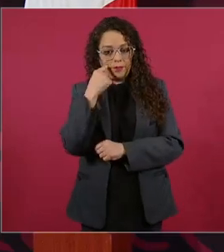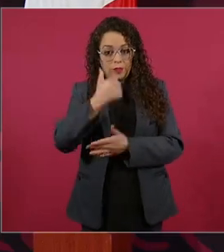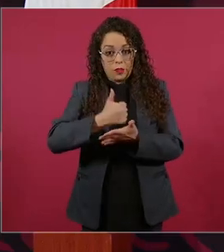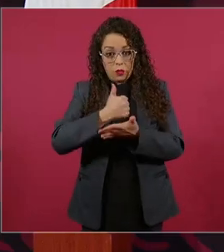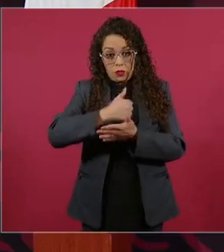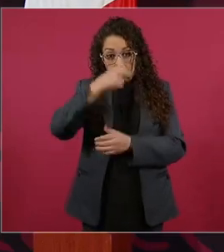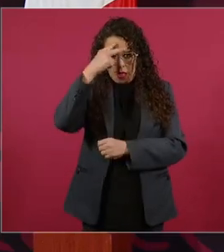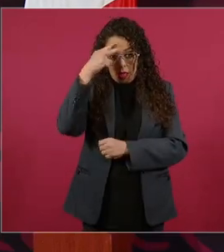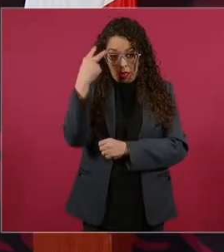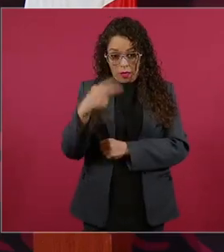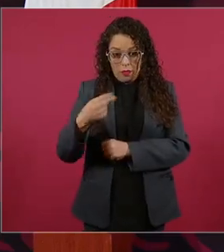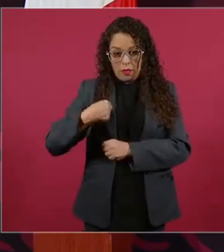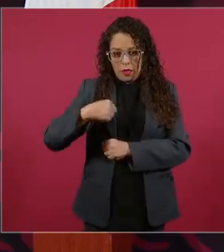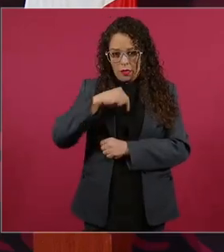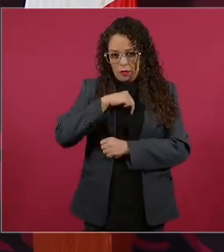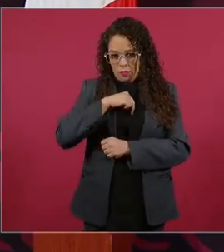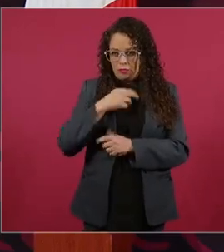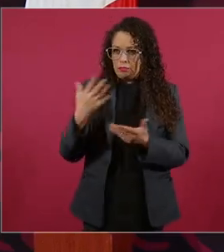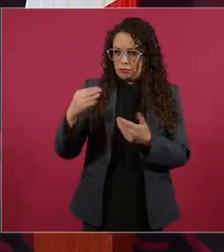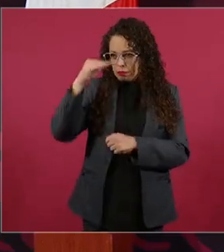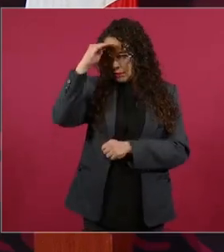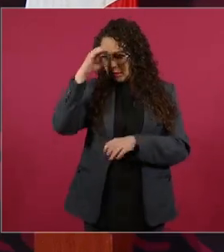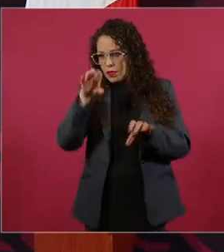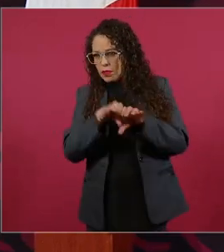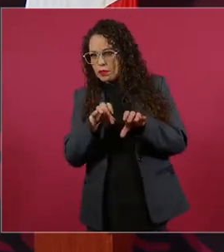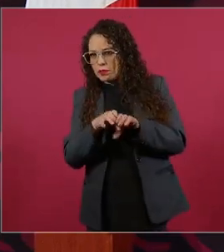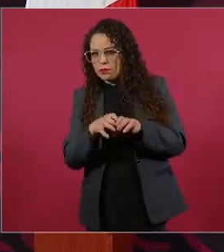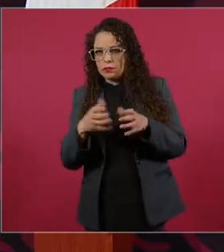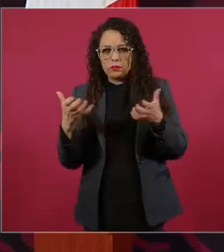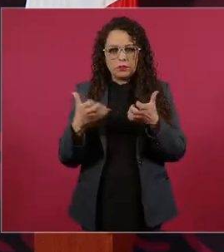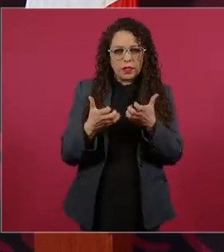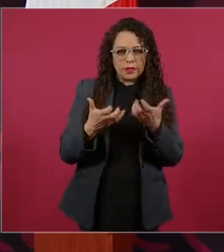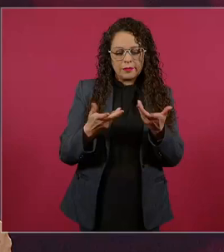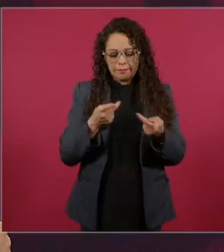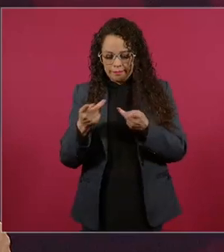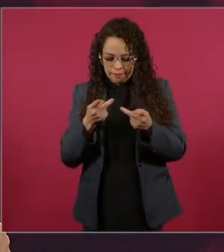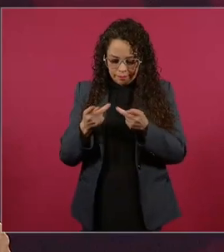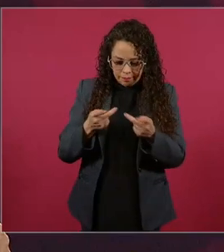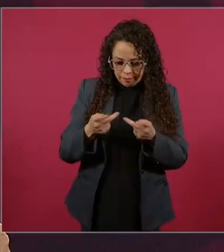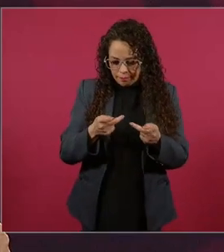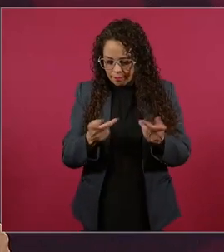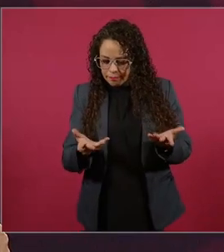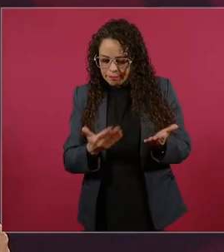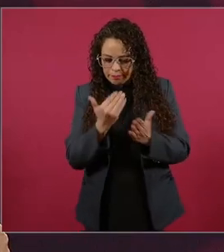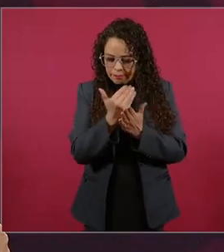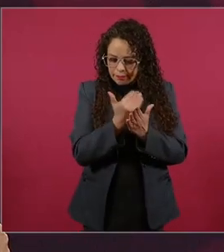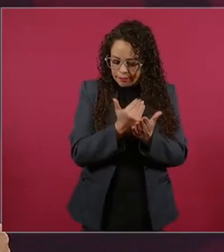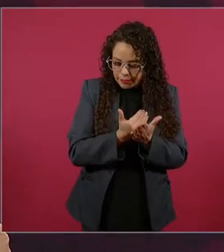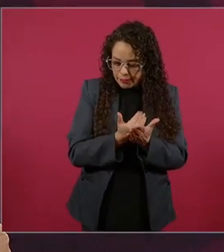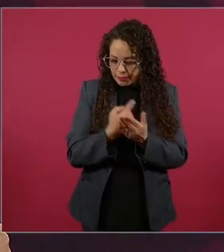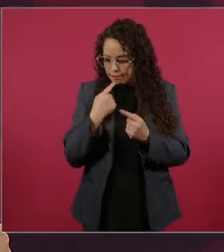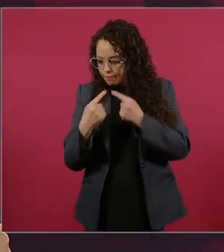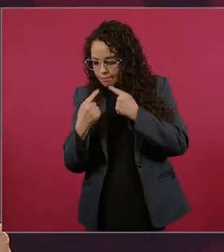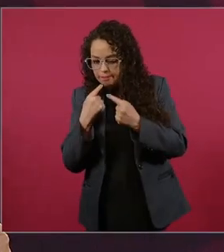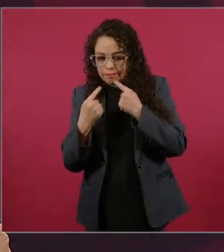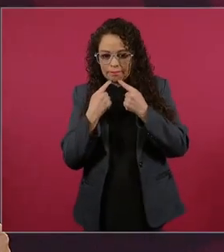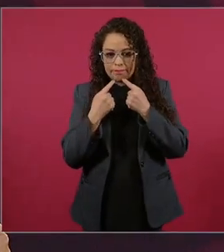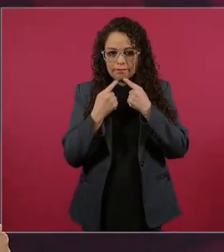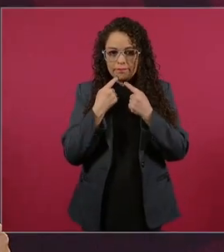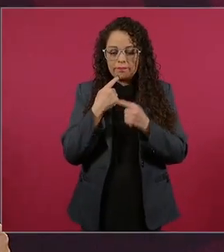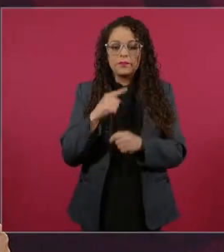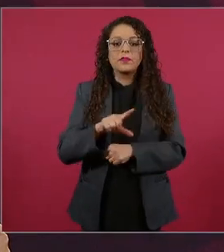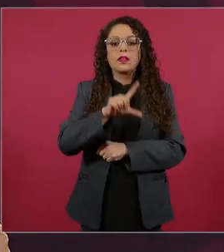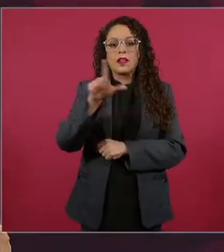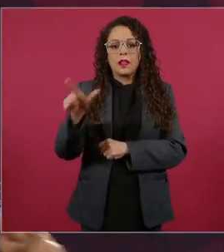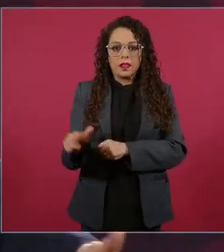nosotros definimos una política, luego se relajó, pero se definió una política